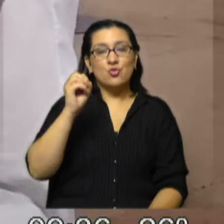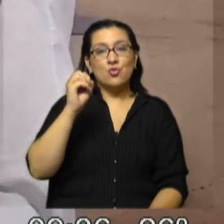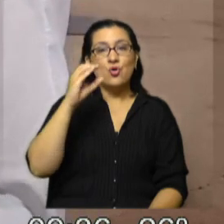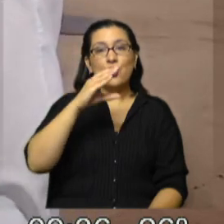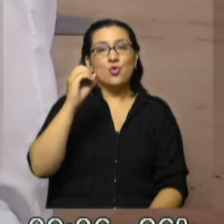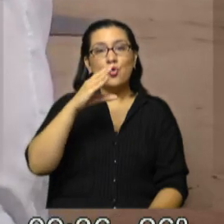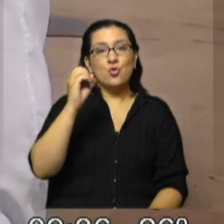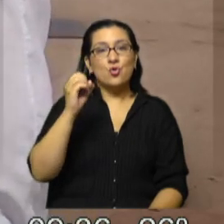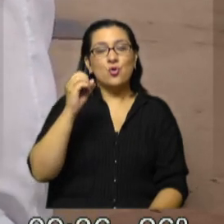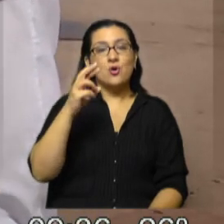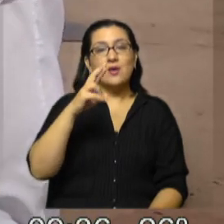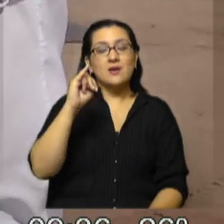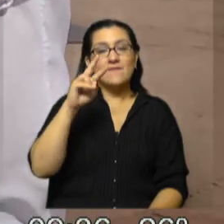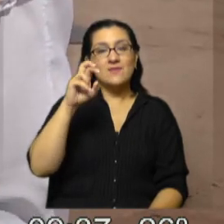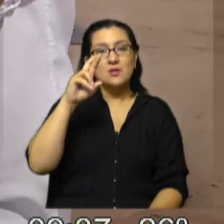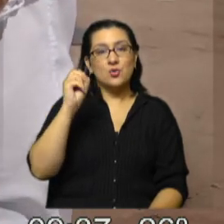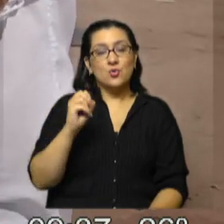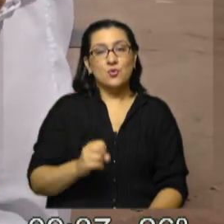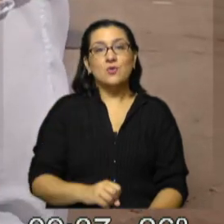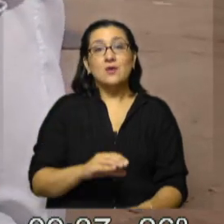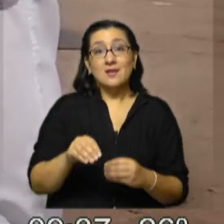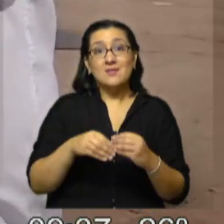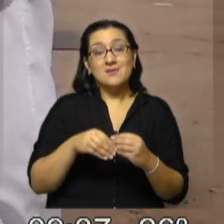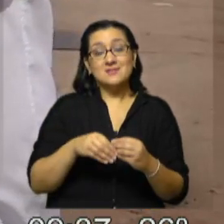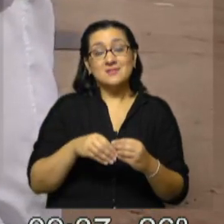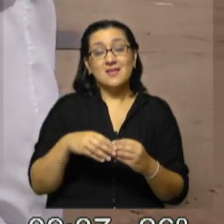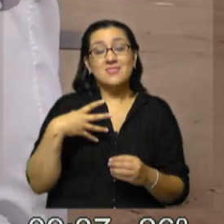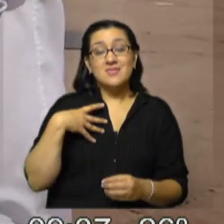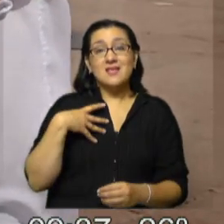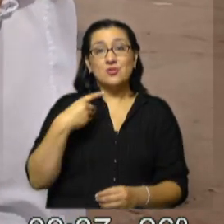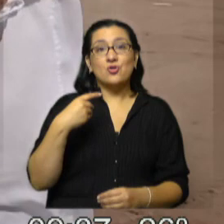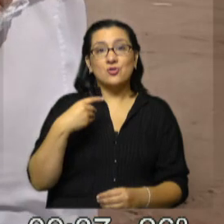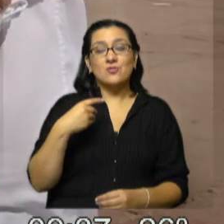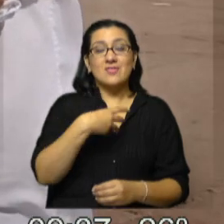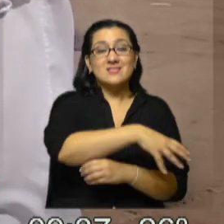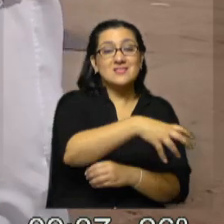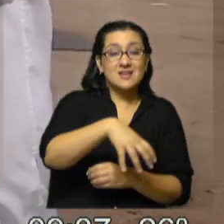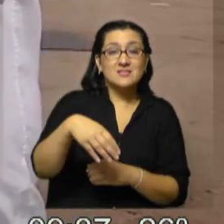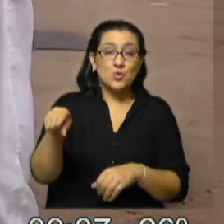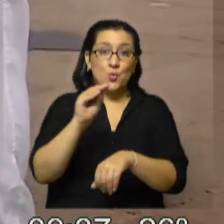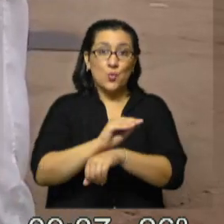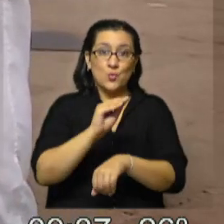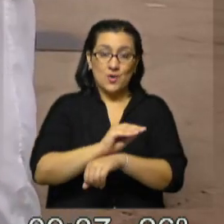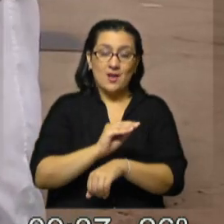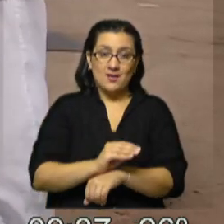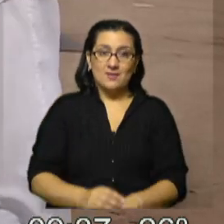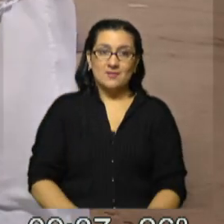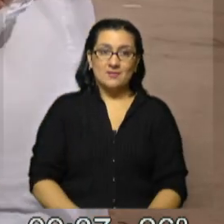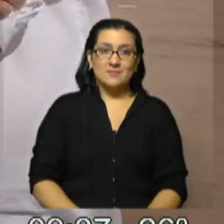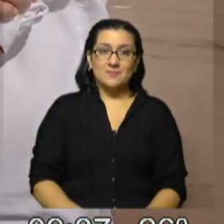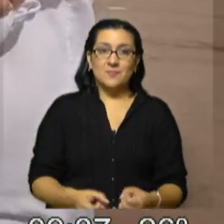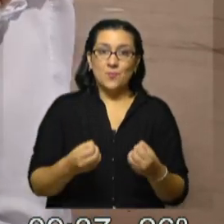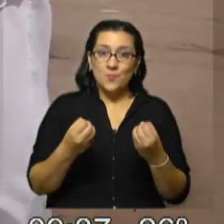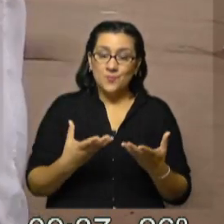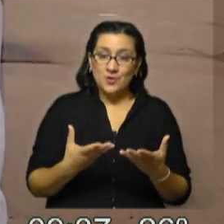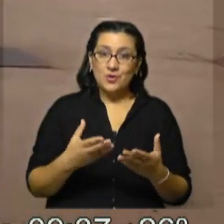Rivero, quien es, aparte de ser referente de nuestra cultura, también es director de descentralización cultural de la comuna capitalina. Bueno,